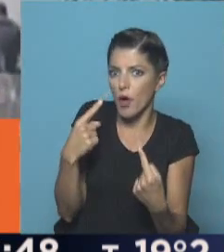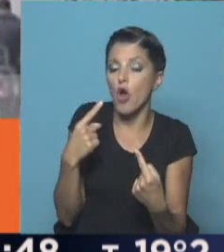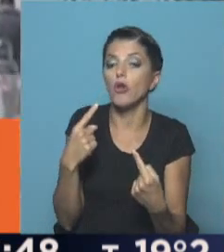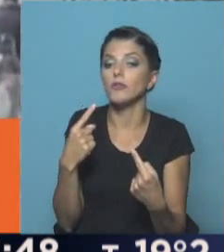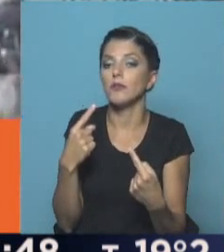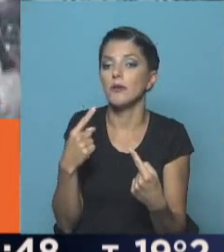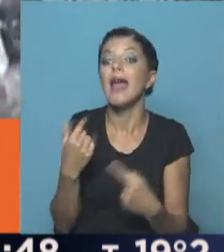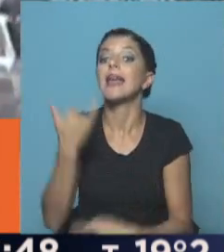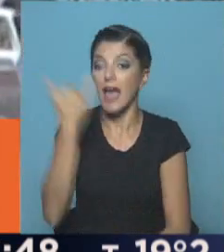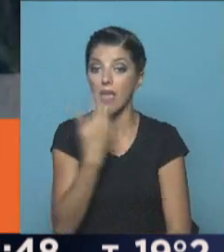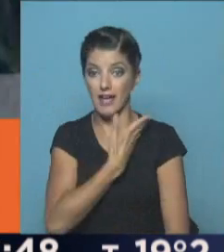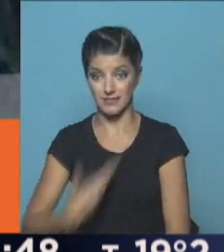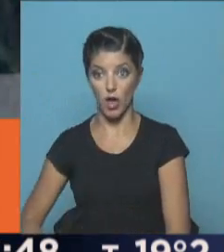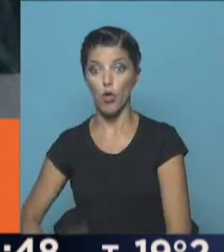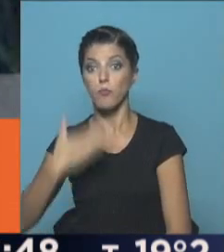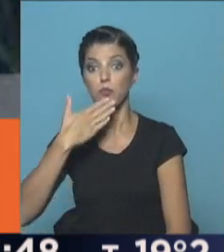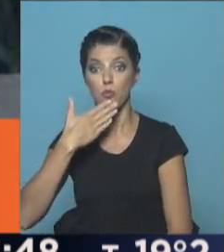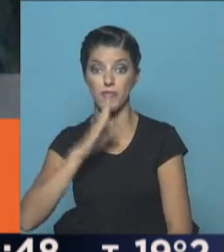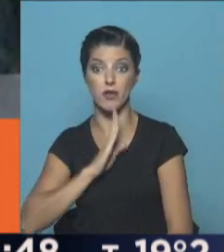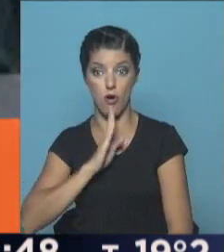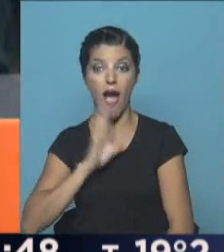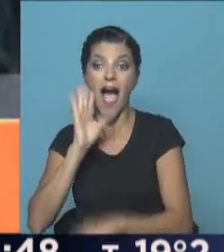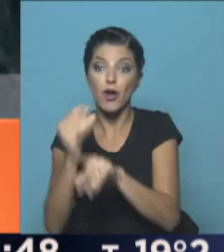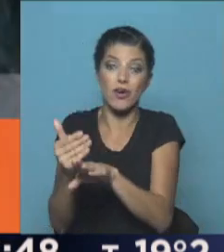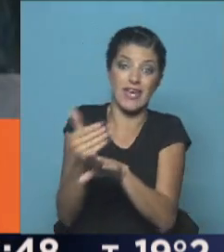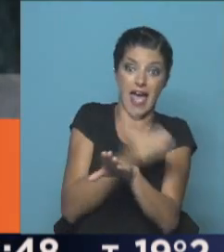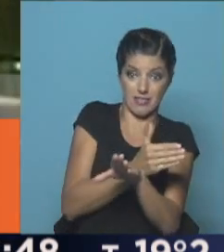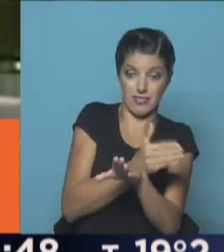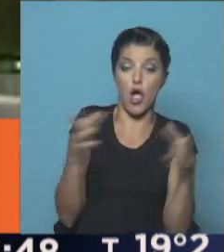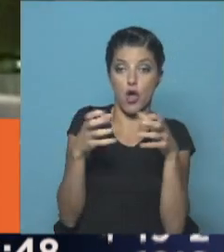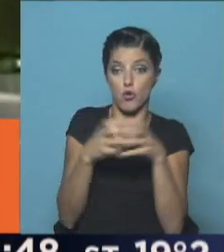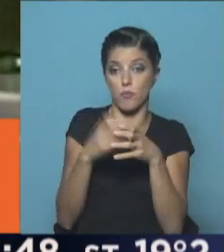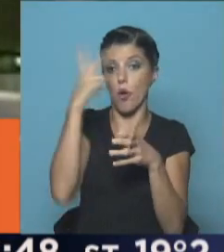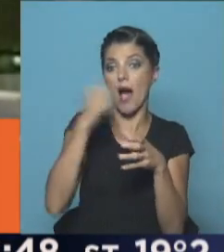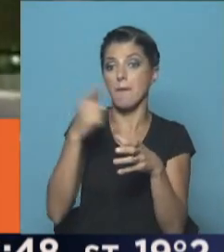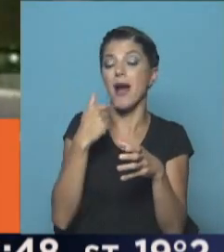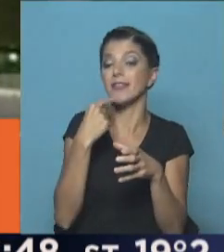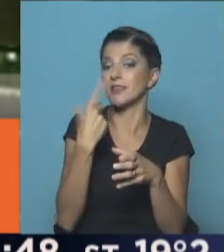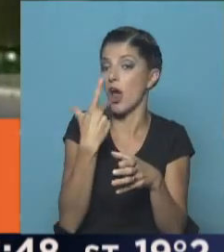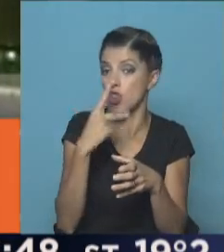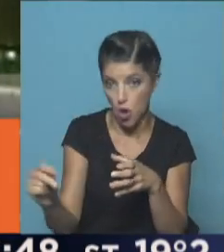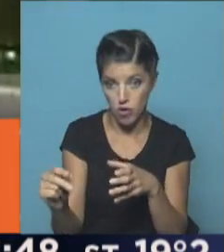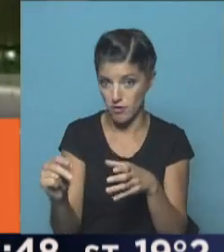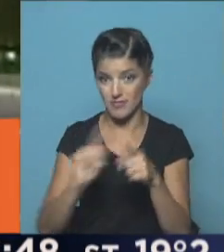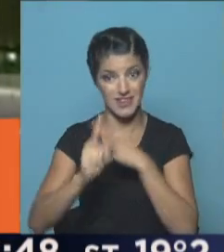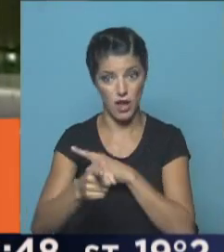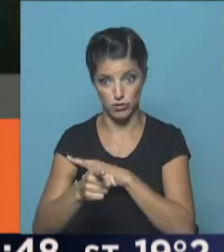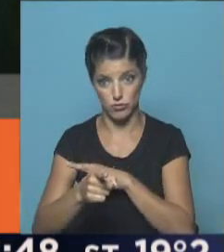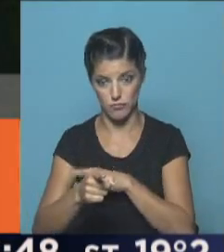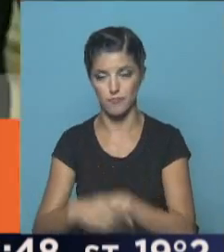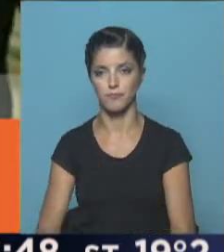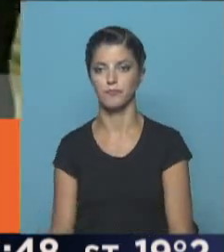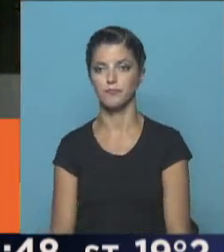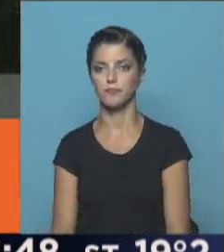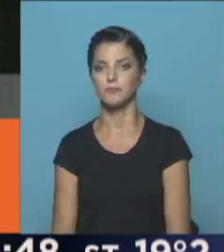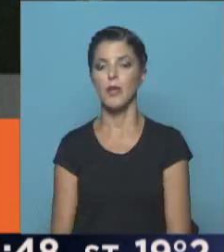la existencia del Estado judío, algo que la plataforma anterior de la organización rechazaba de plano en términos considerados